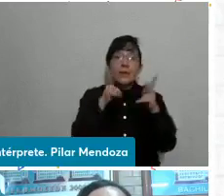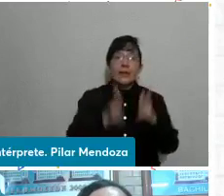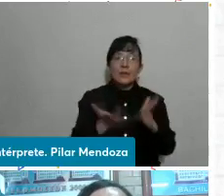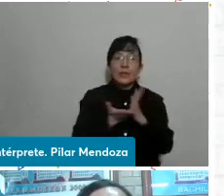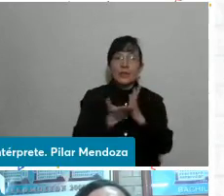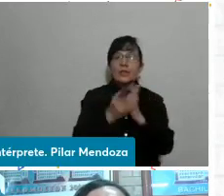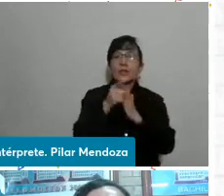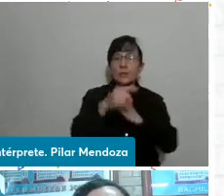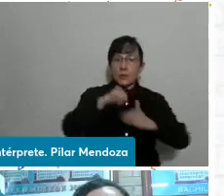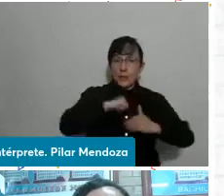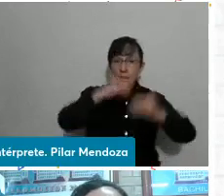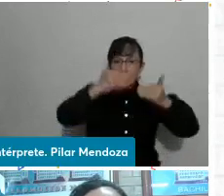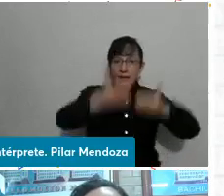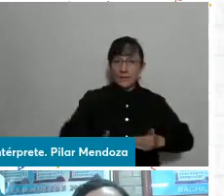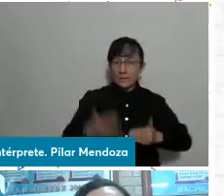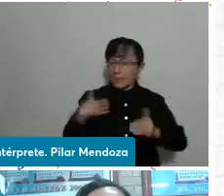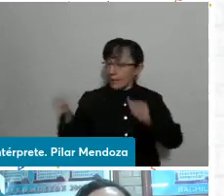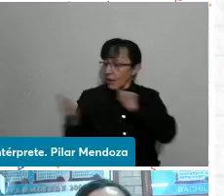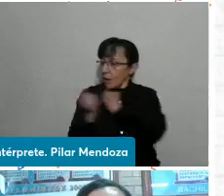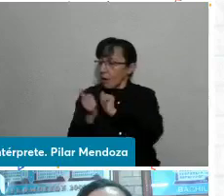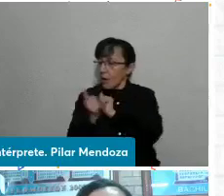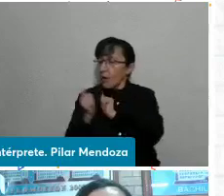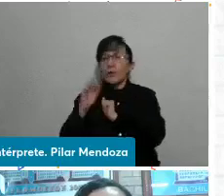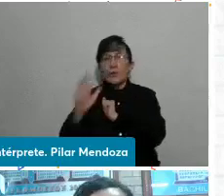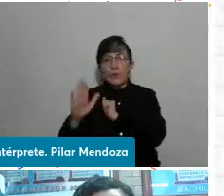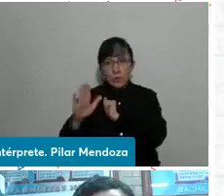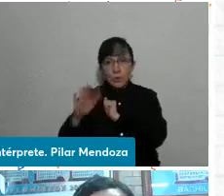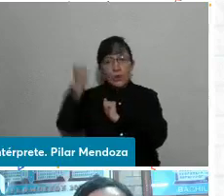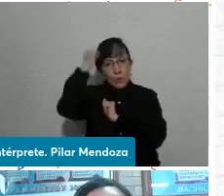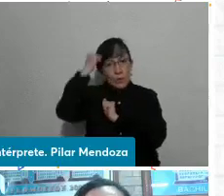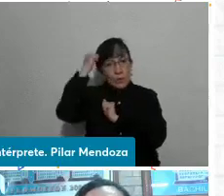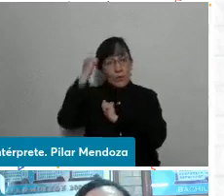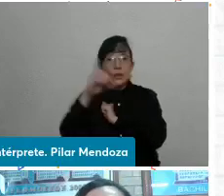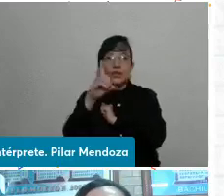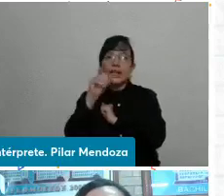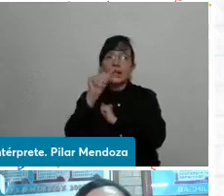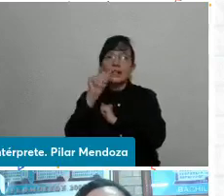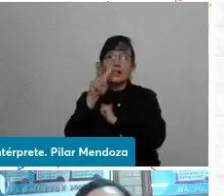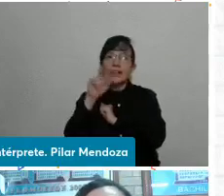con el docente de tecnología e informática, el docente David Martínez.